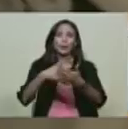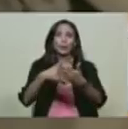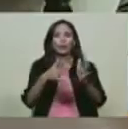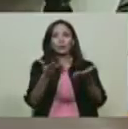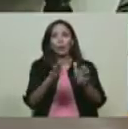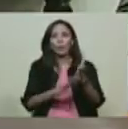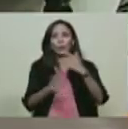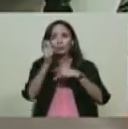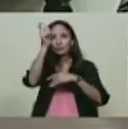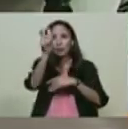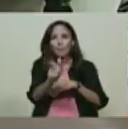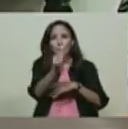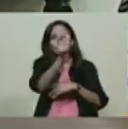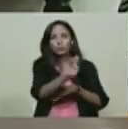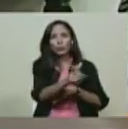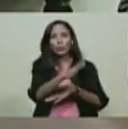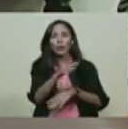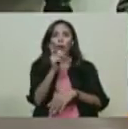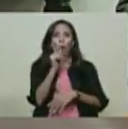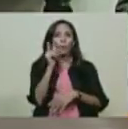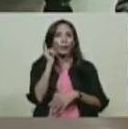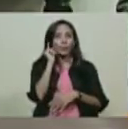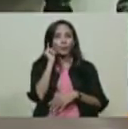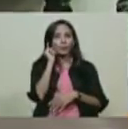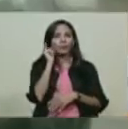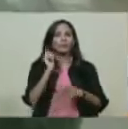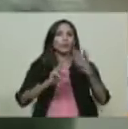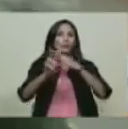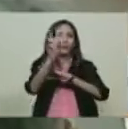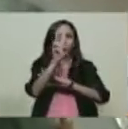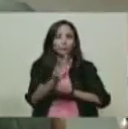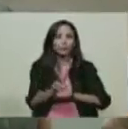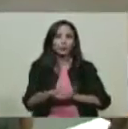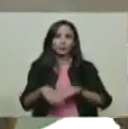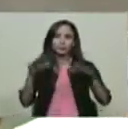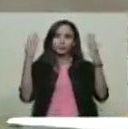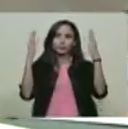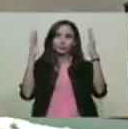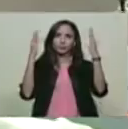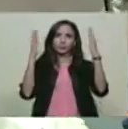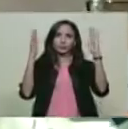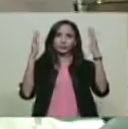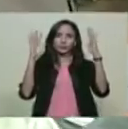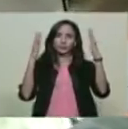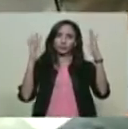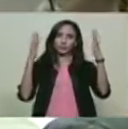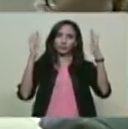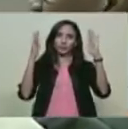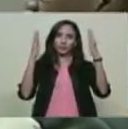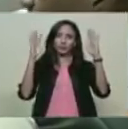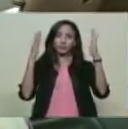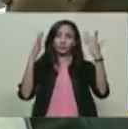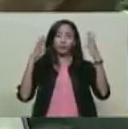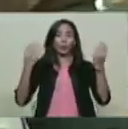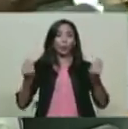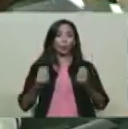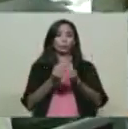de ciudadanos y ciudadanas, de hombres y mujeres de Venezuela. Me han acompañado